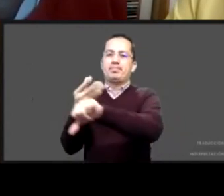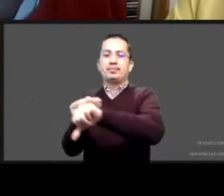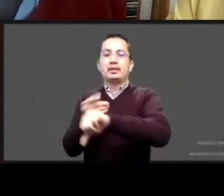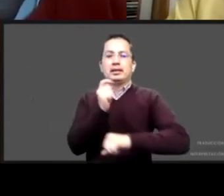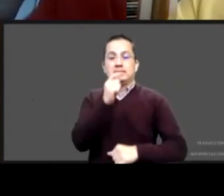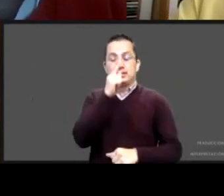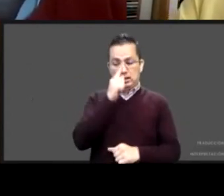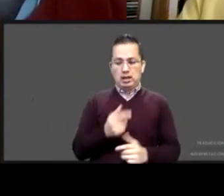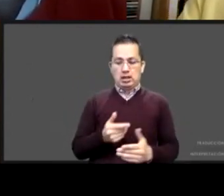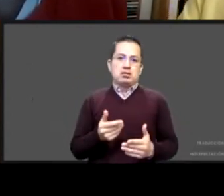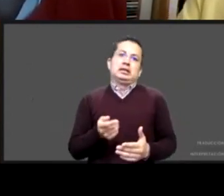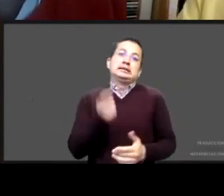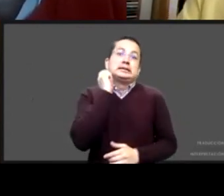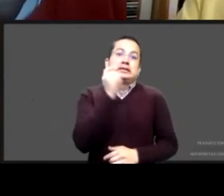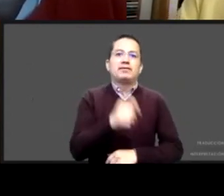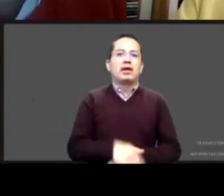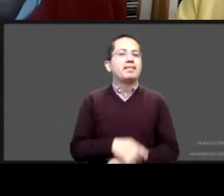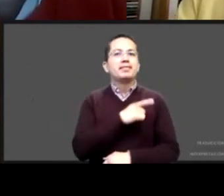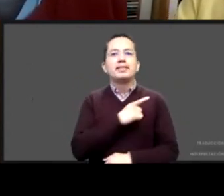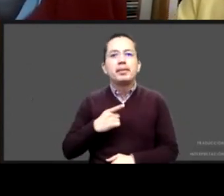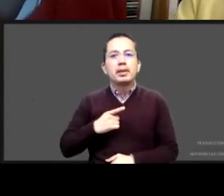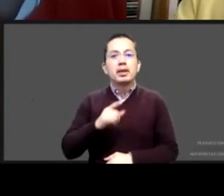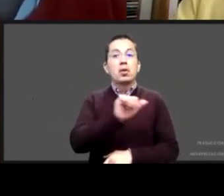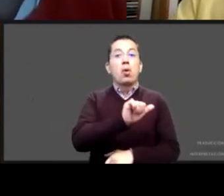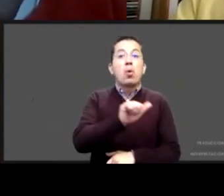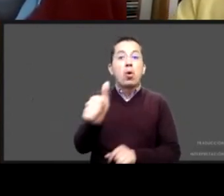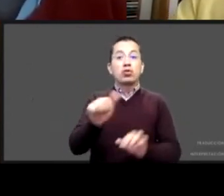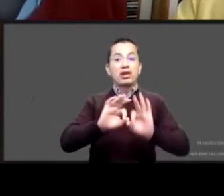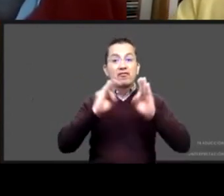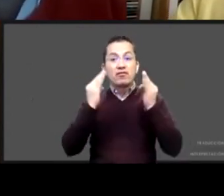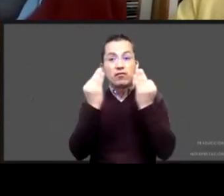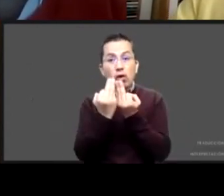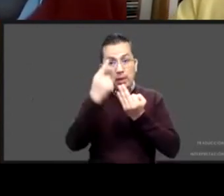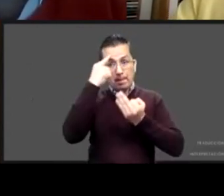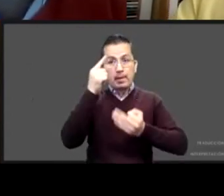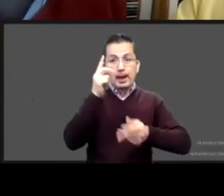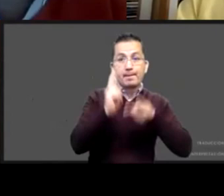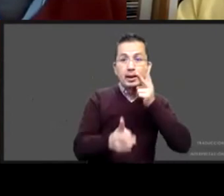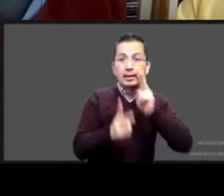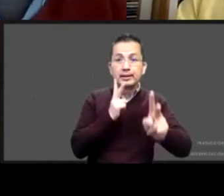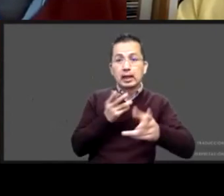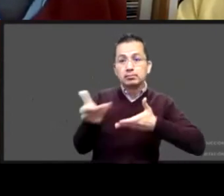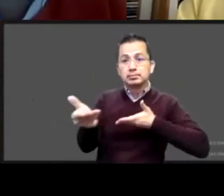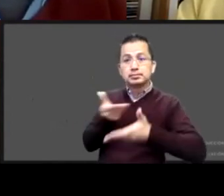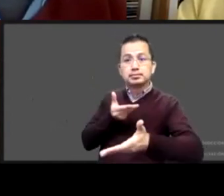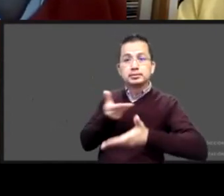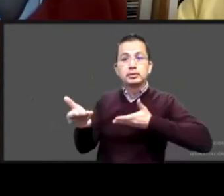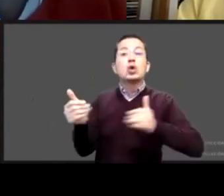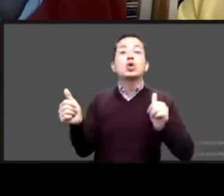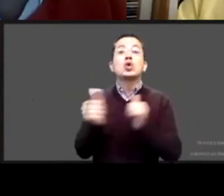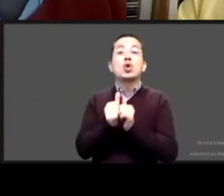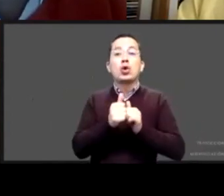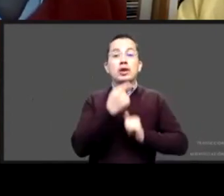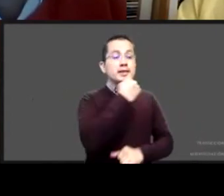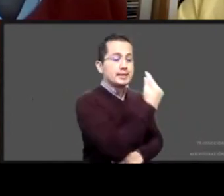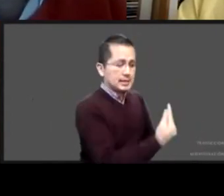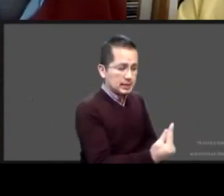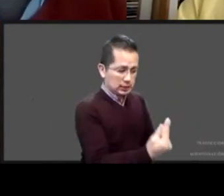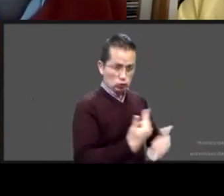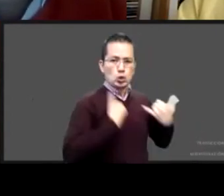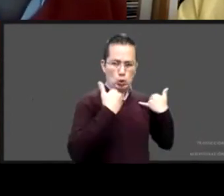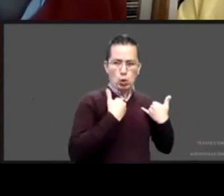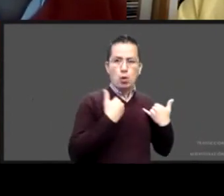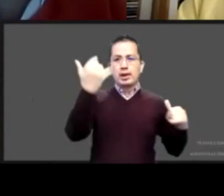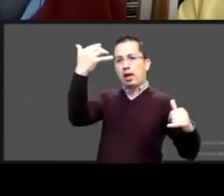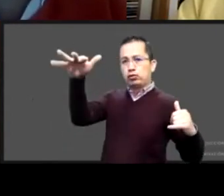nuevos diálogos, donde los adultos tenemos mucho que aprender de los niños, niñas y adolescentes